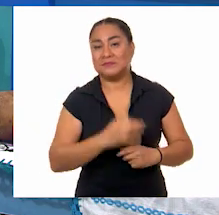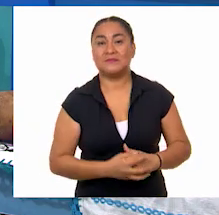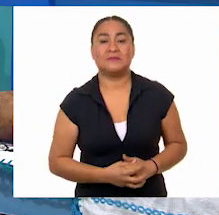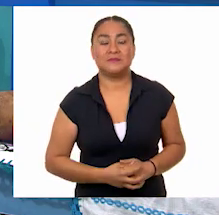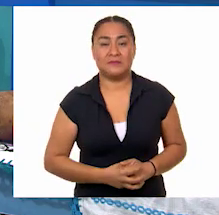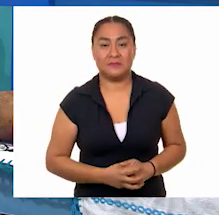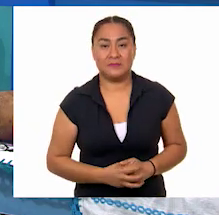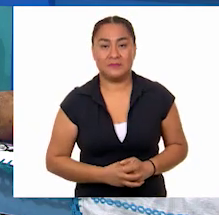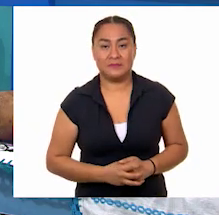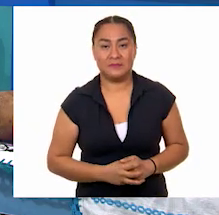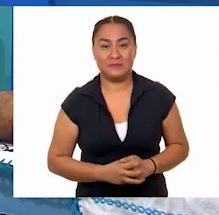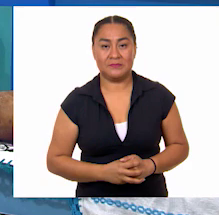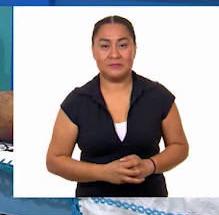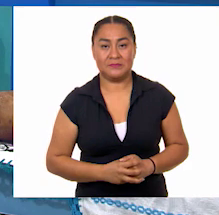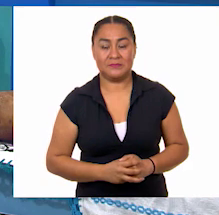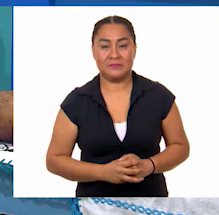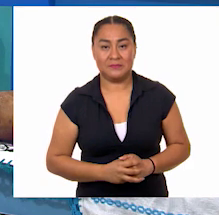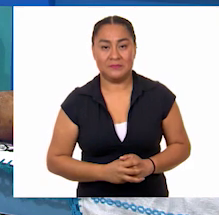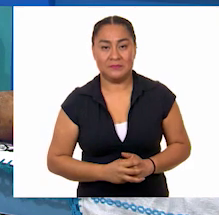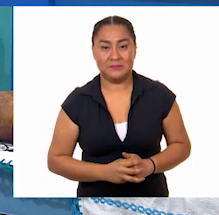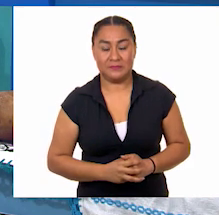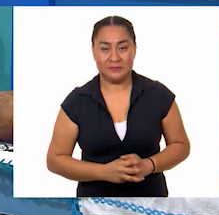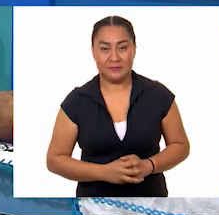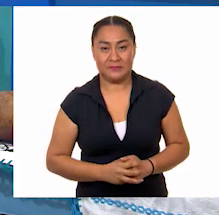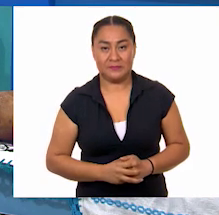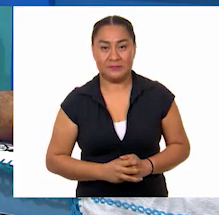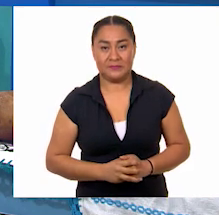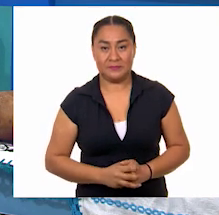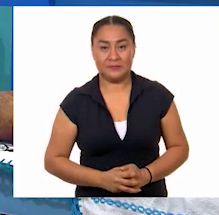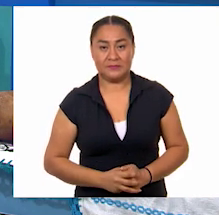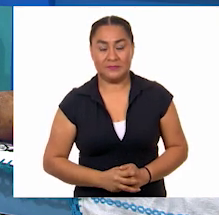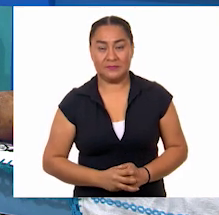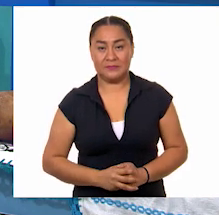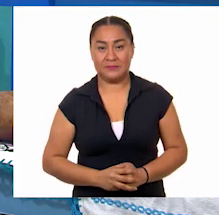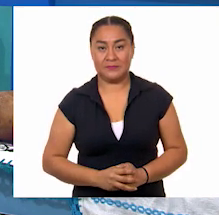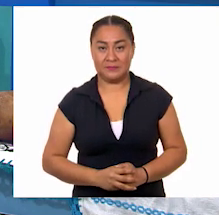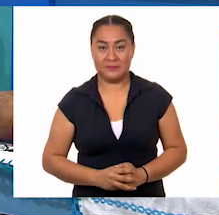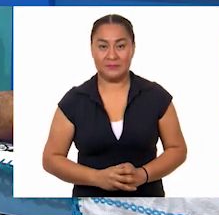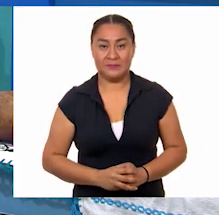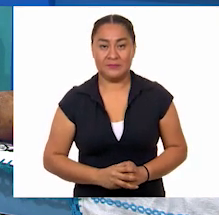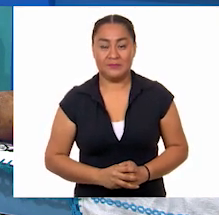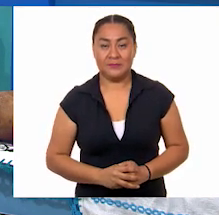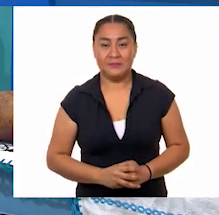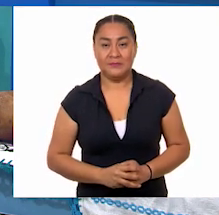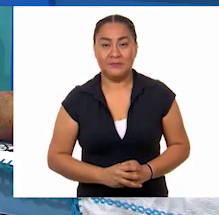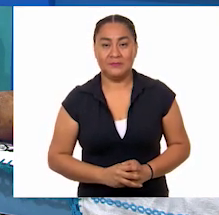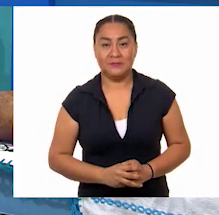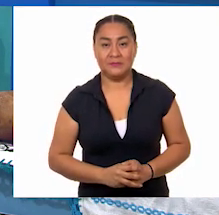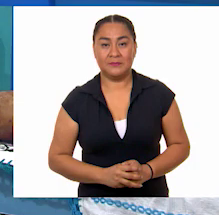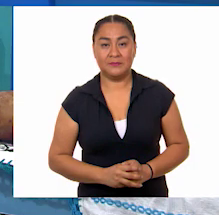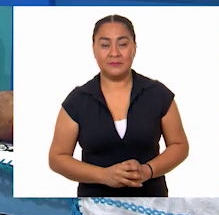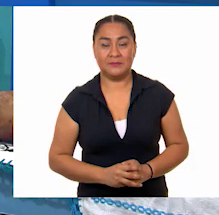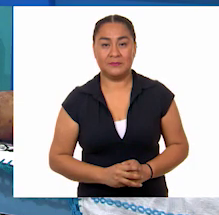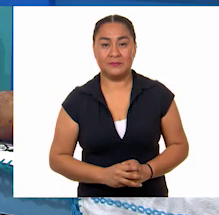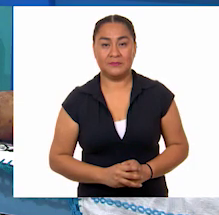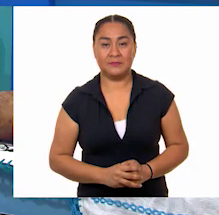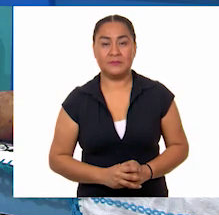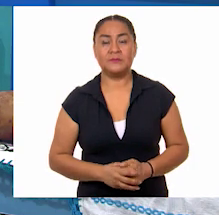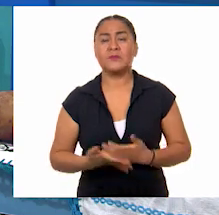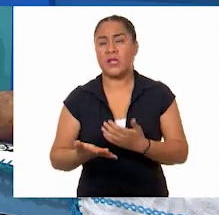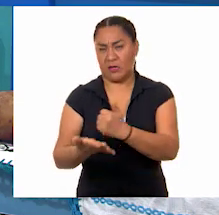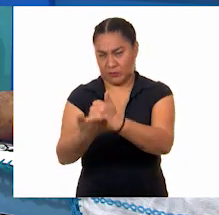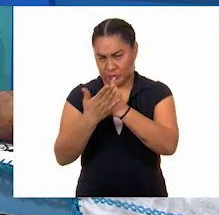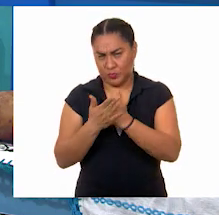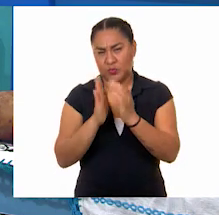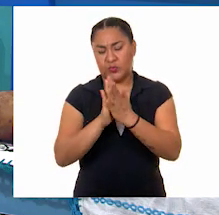y motosí, tan puebla, lajala y muamuquil, y con son sin huehuentones. ¿Me ayudas a leer